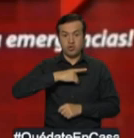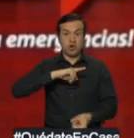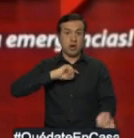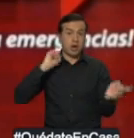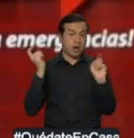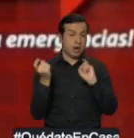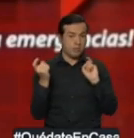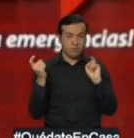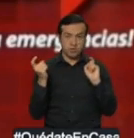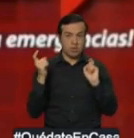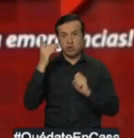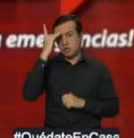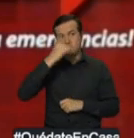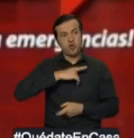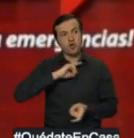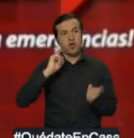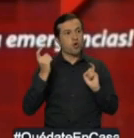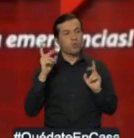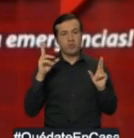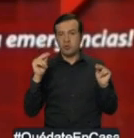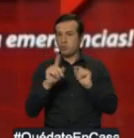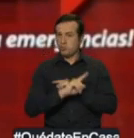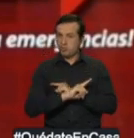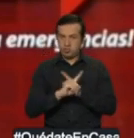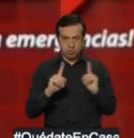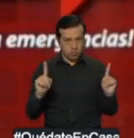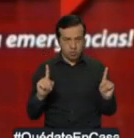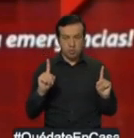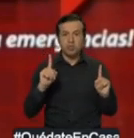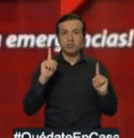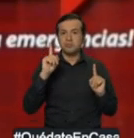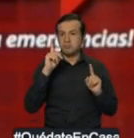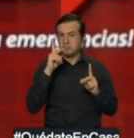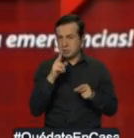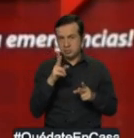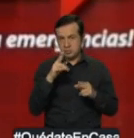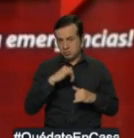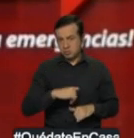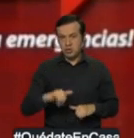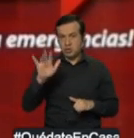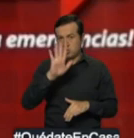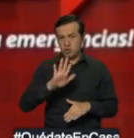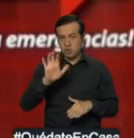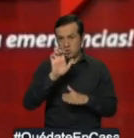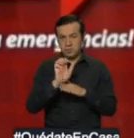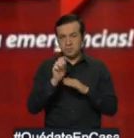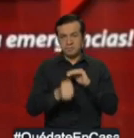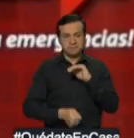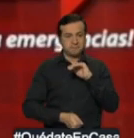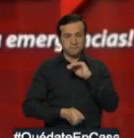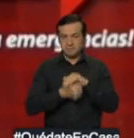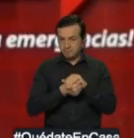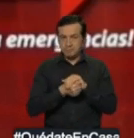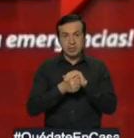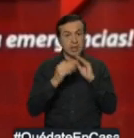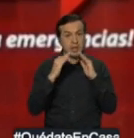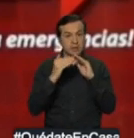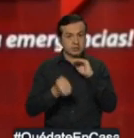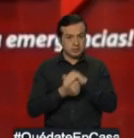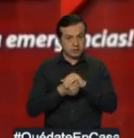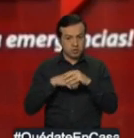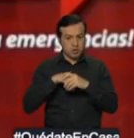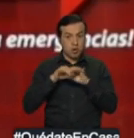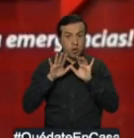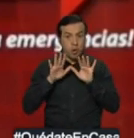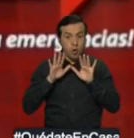del toque de queda o van a levantar el toque de queda el toque de queda se mantiene en el país como restricción de circulación se mantiene en qué